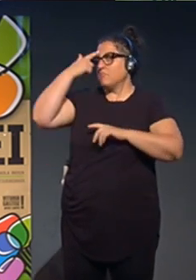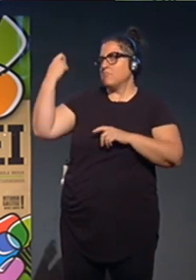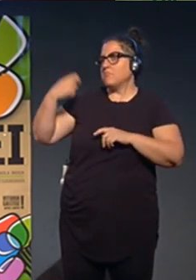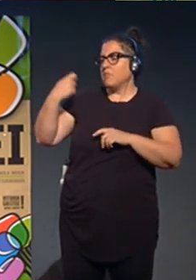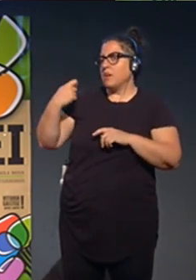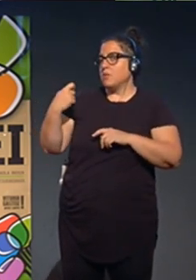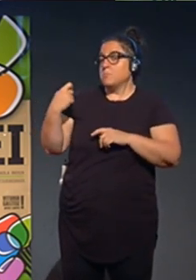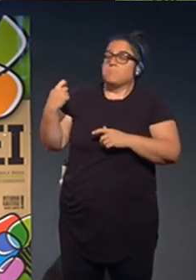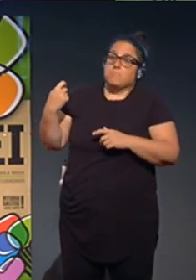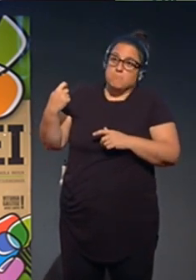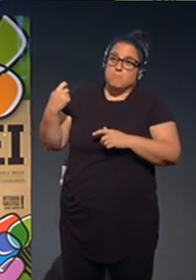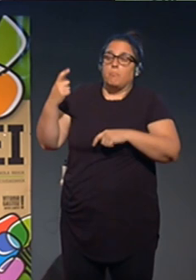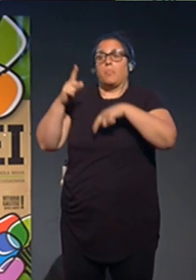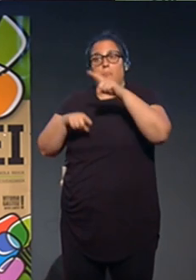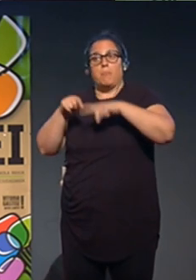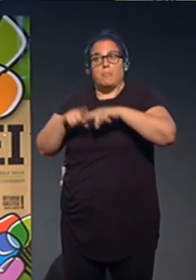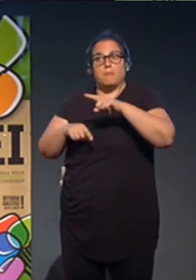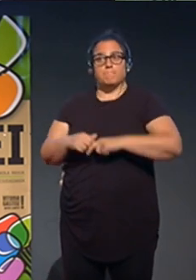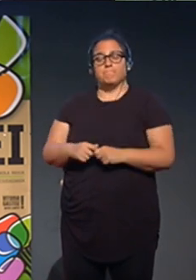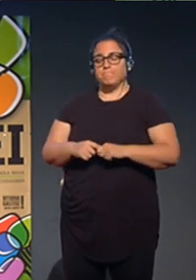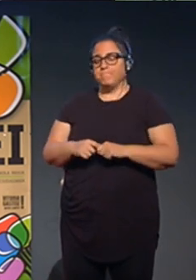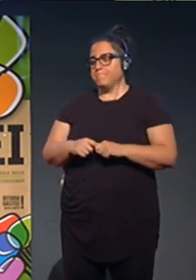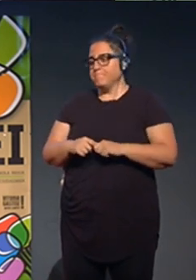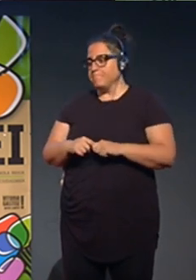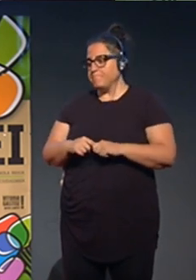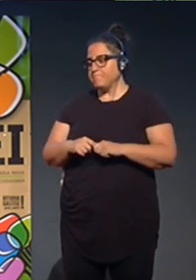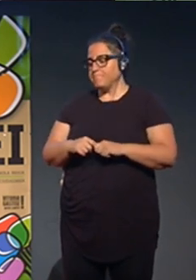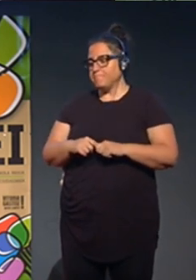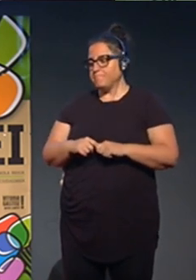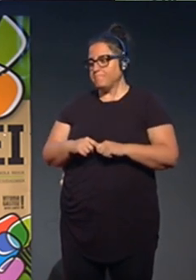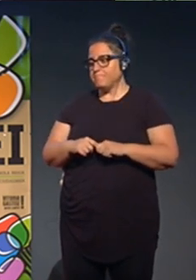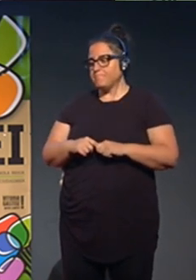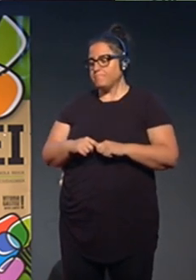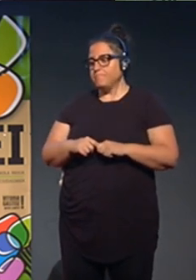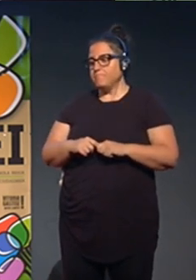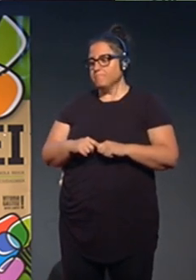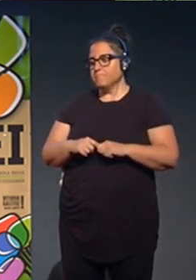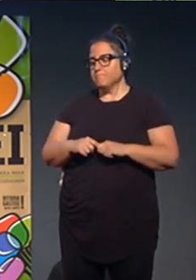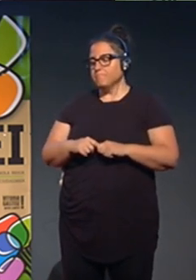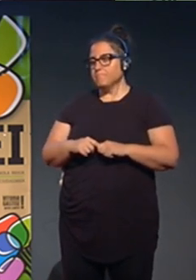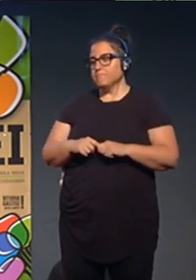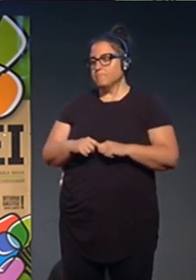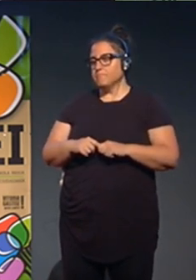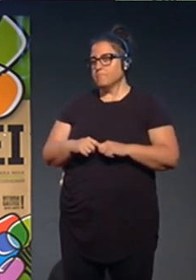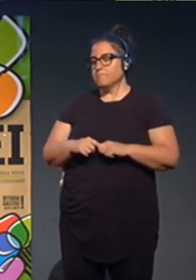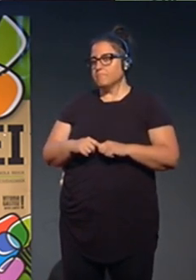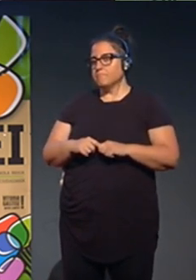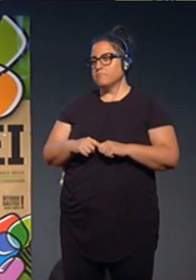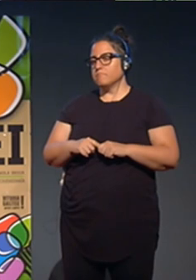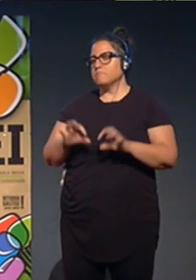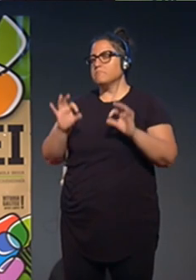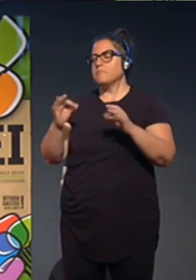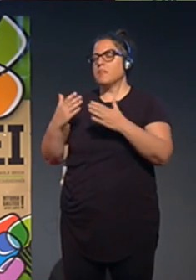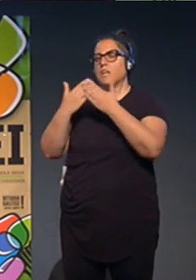pues Depende depende el hay una serie de estudios sobre todo